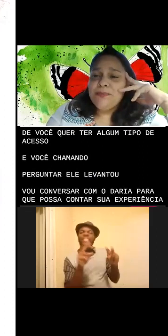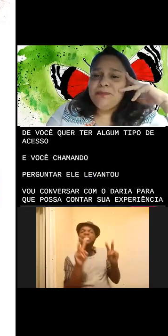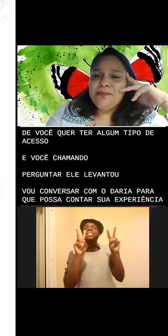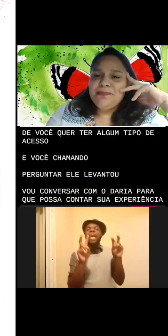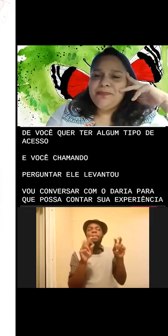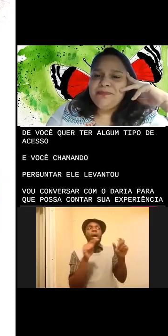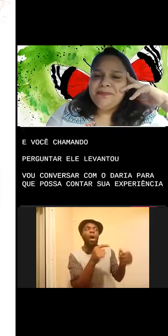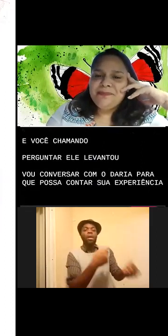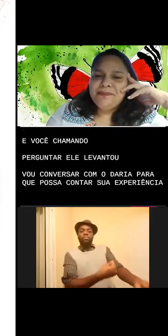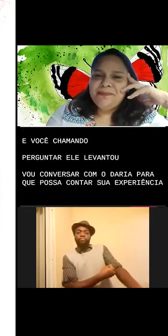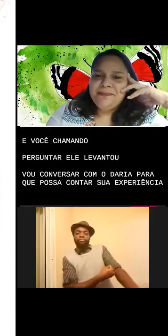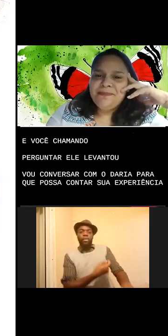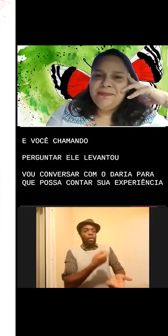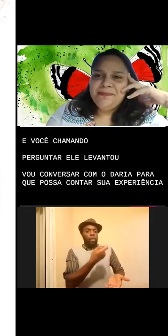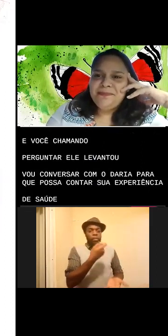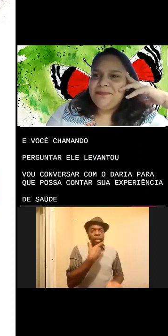salud.